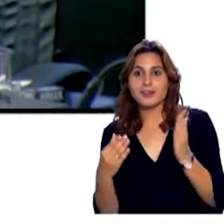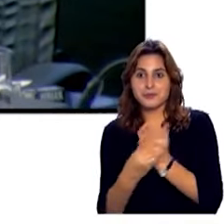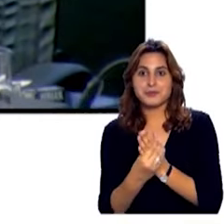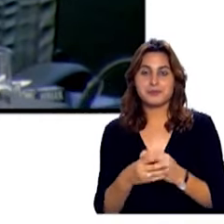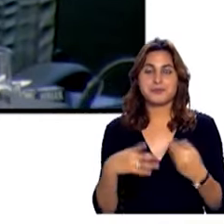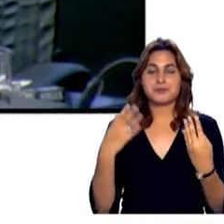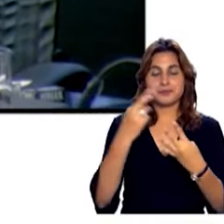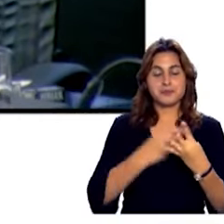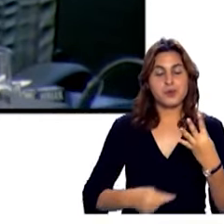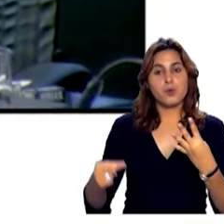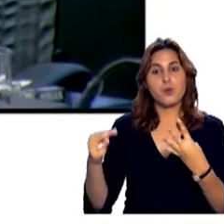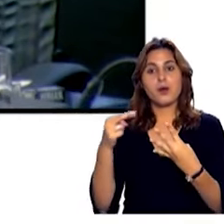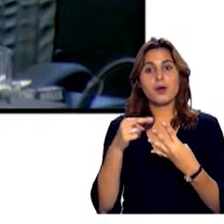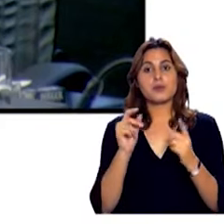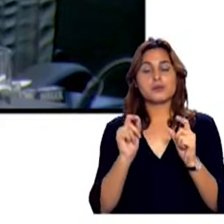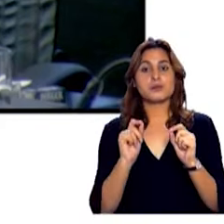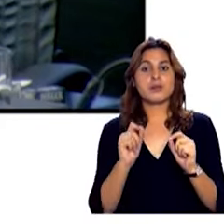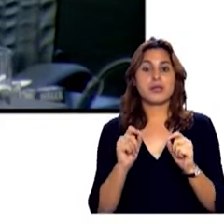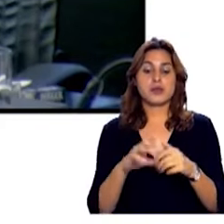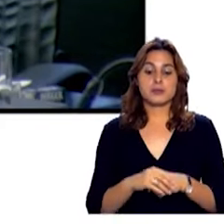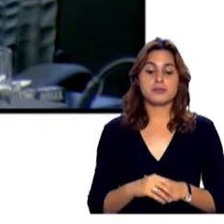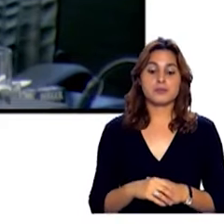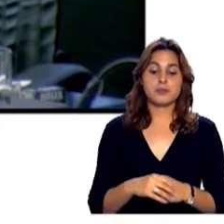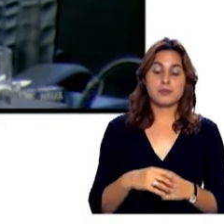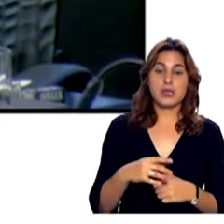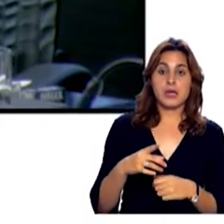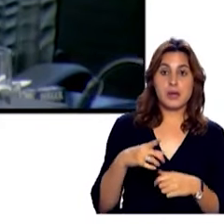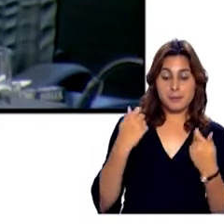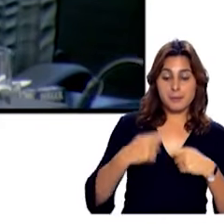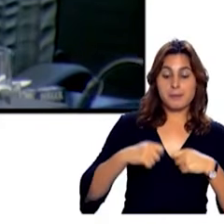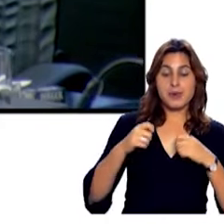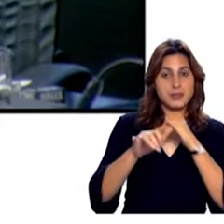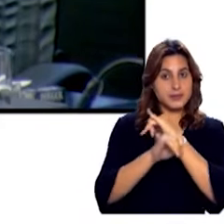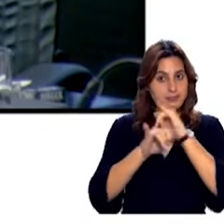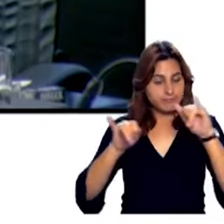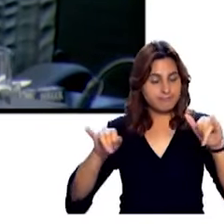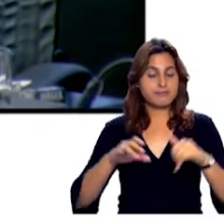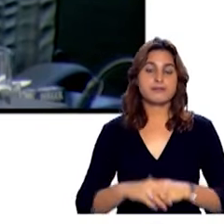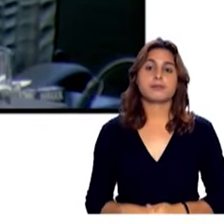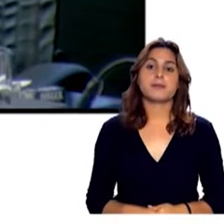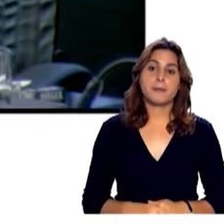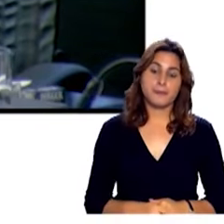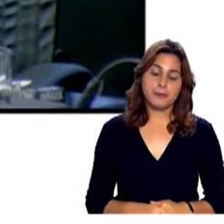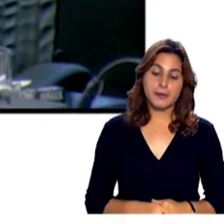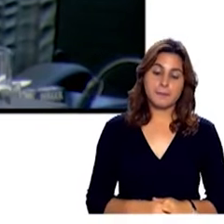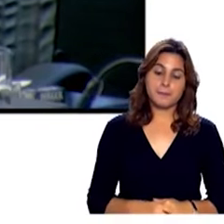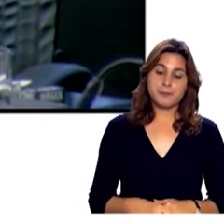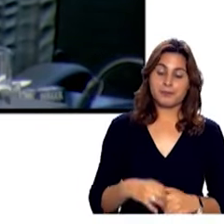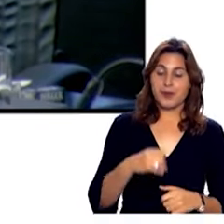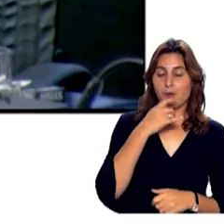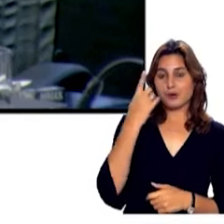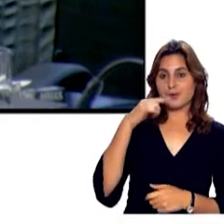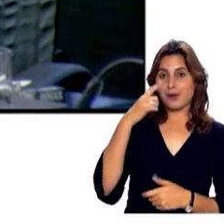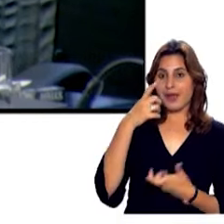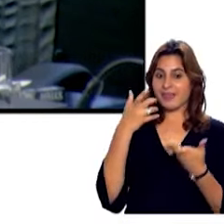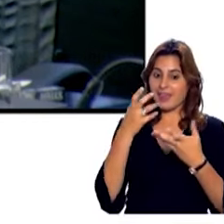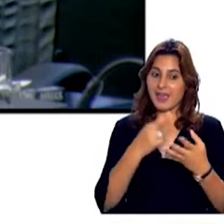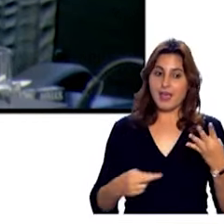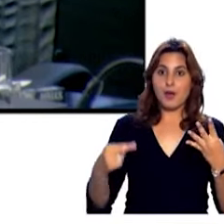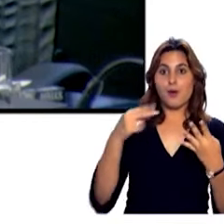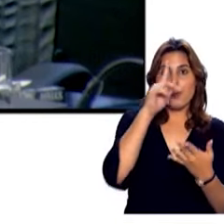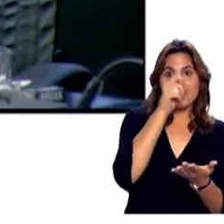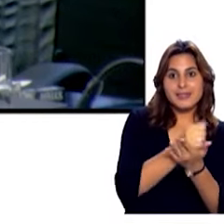pun Vista formal seene que anunciar ent Cuando unog pret recurrir una sentencia de este tipo tiene que presentar un